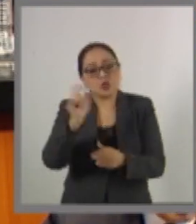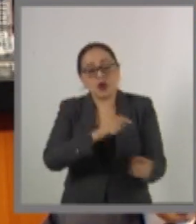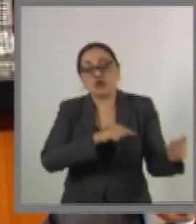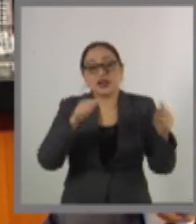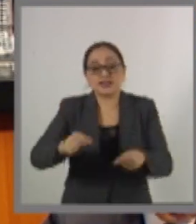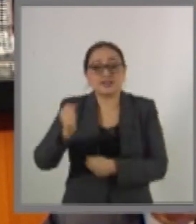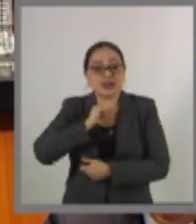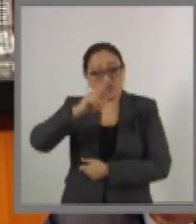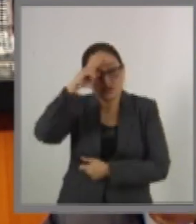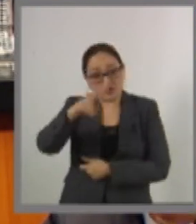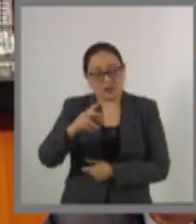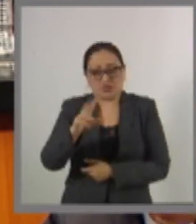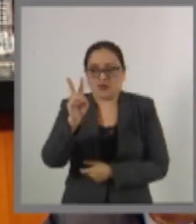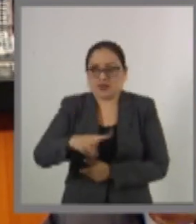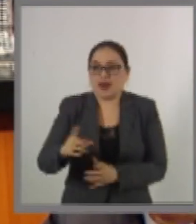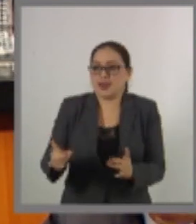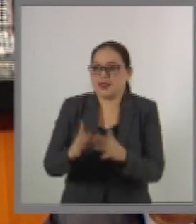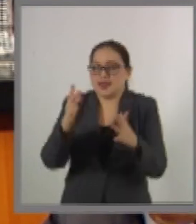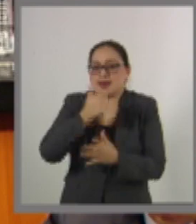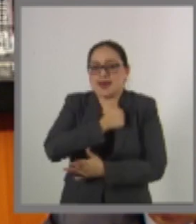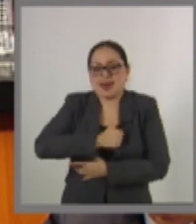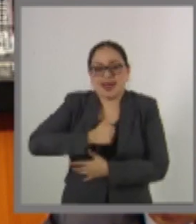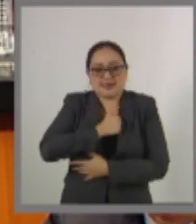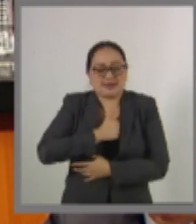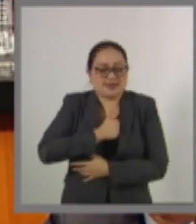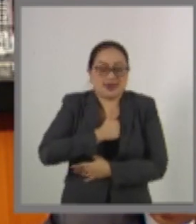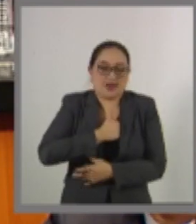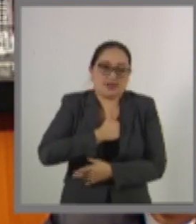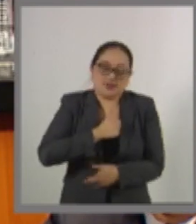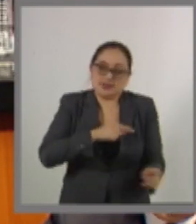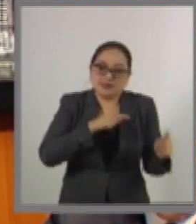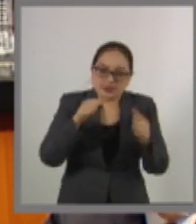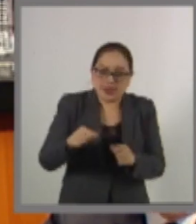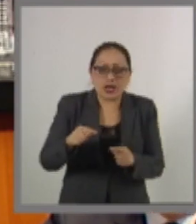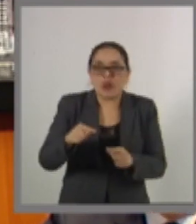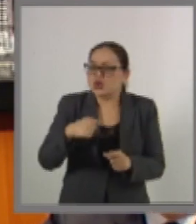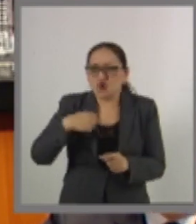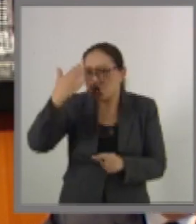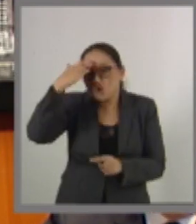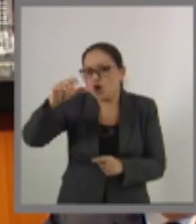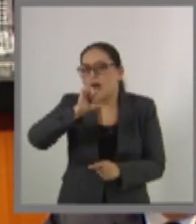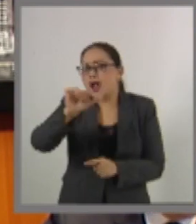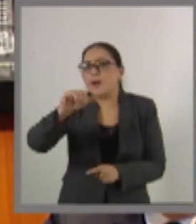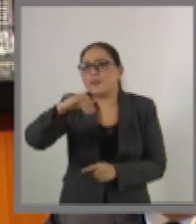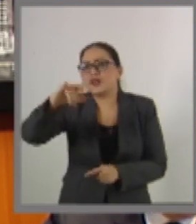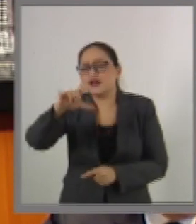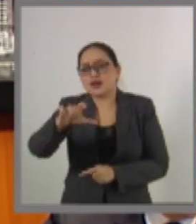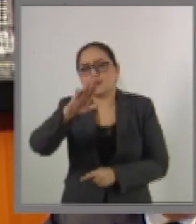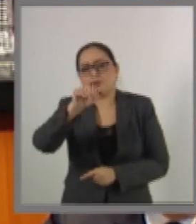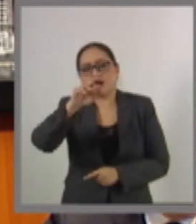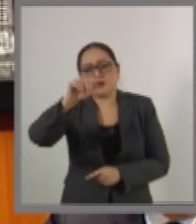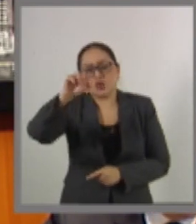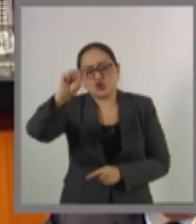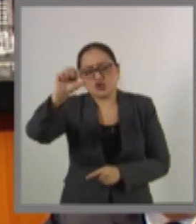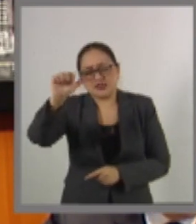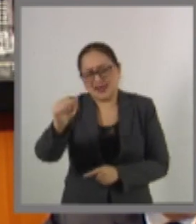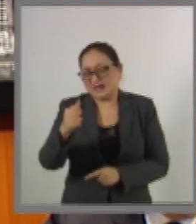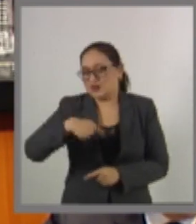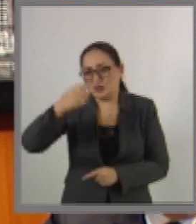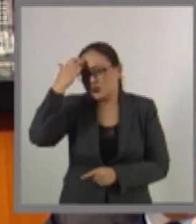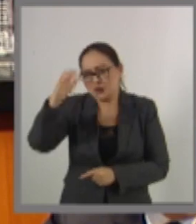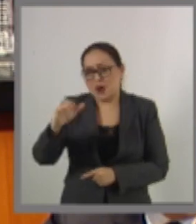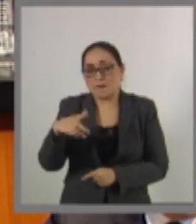por una desafortunada tragedia, no conocía a don Miguel Barbosa, y hoy puedo atreverme a